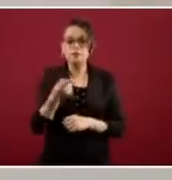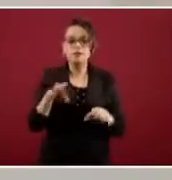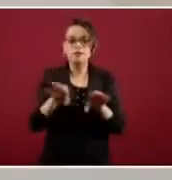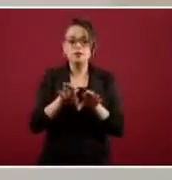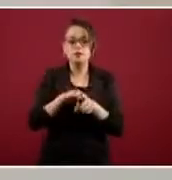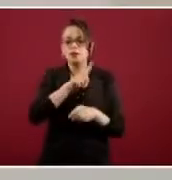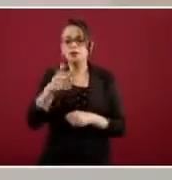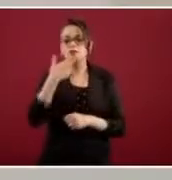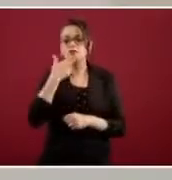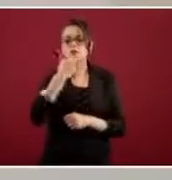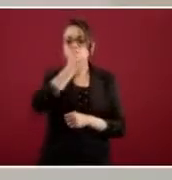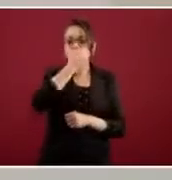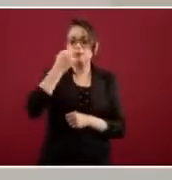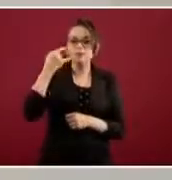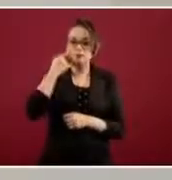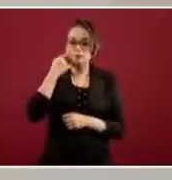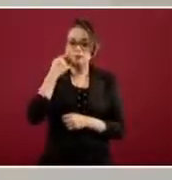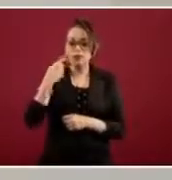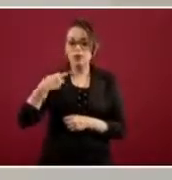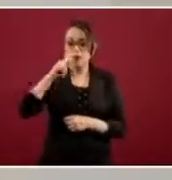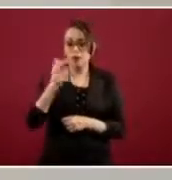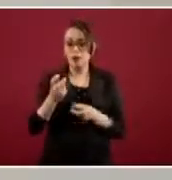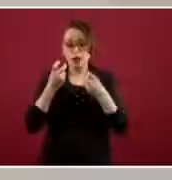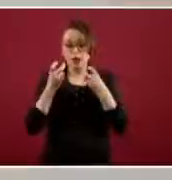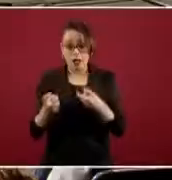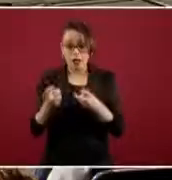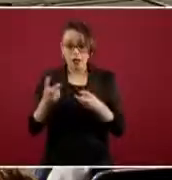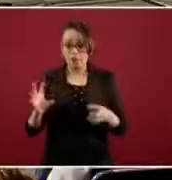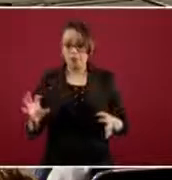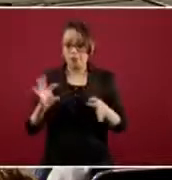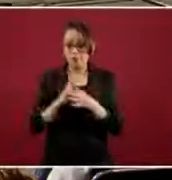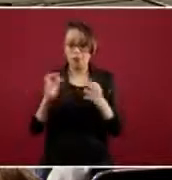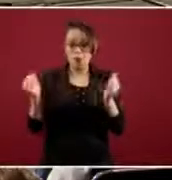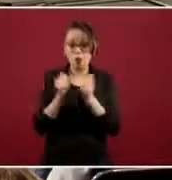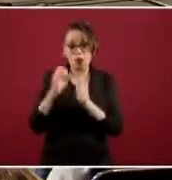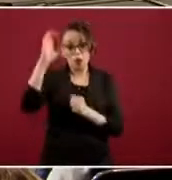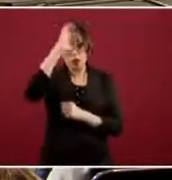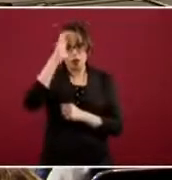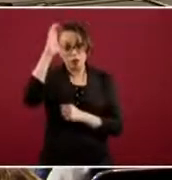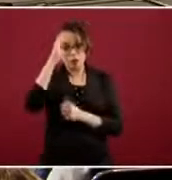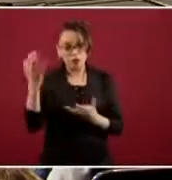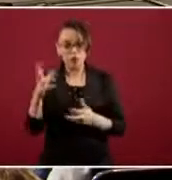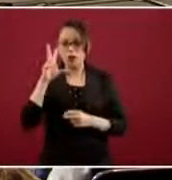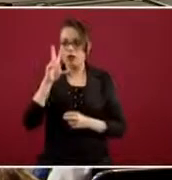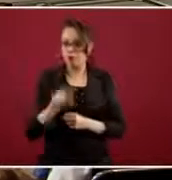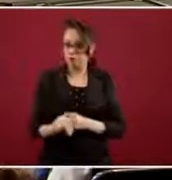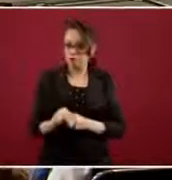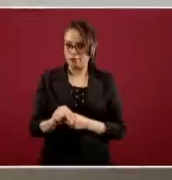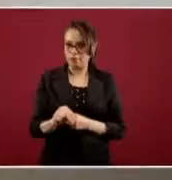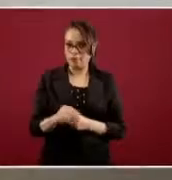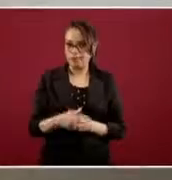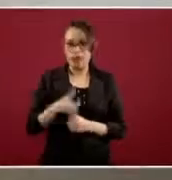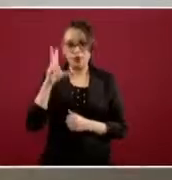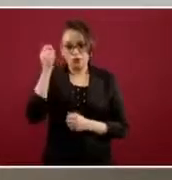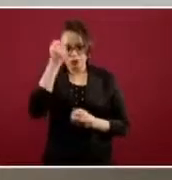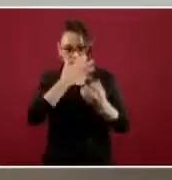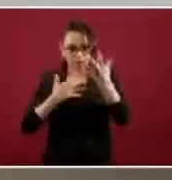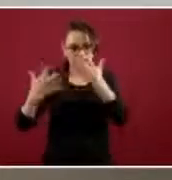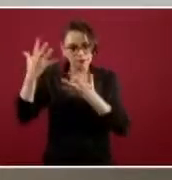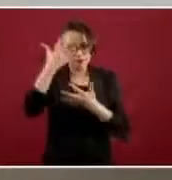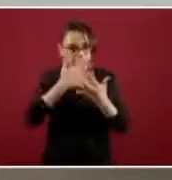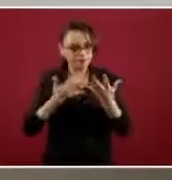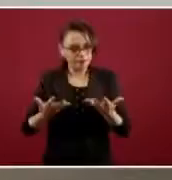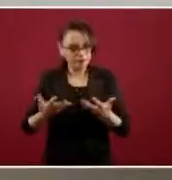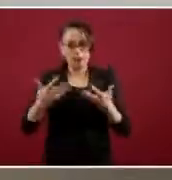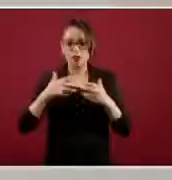con una recomendación totalmente fundamentada en ciencia. Lo resumo, ante la ausencia de otras alternativas,